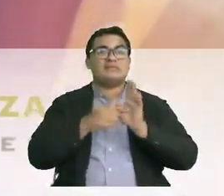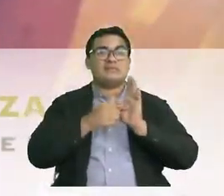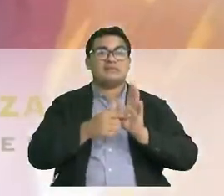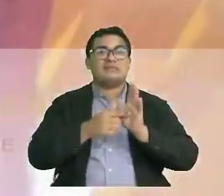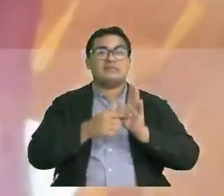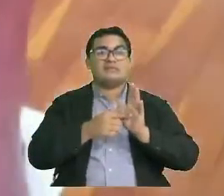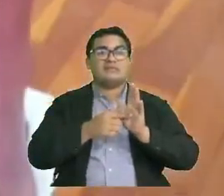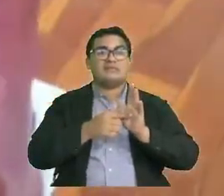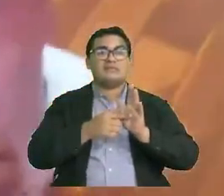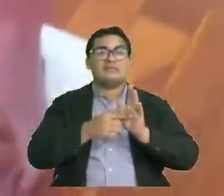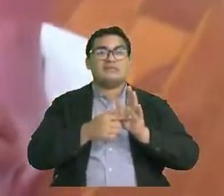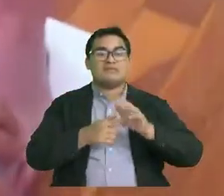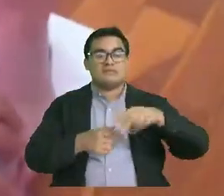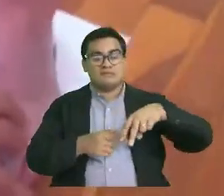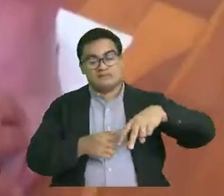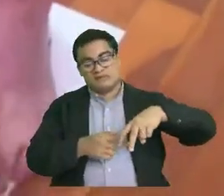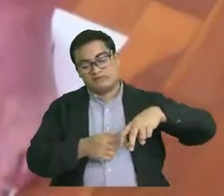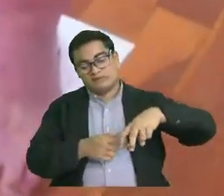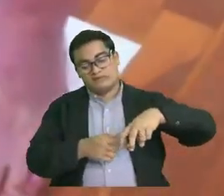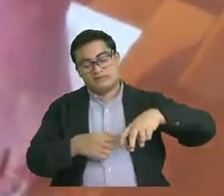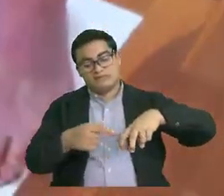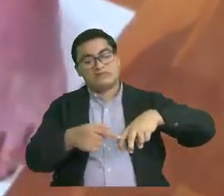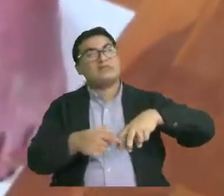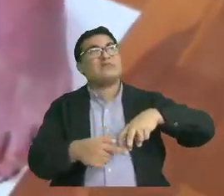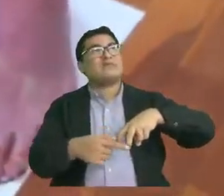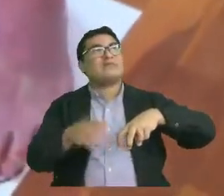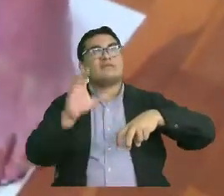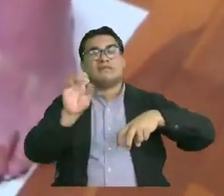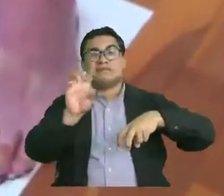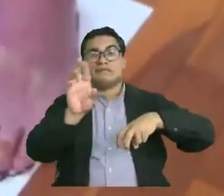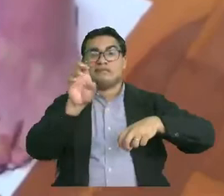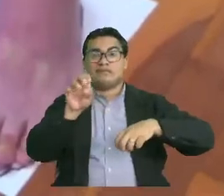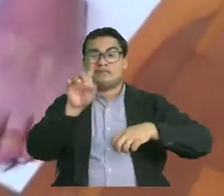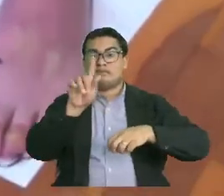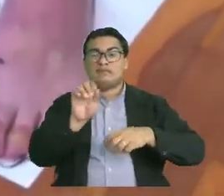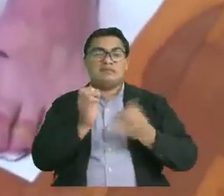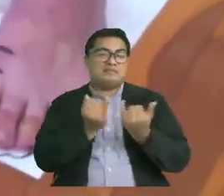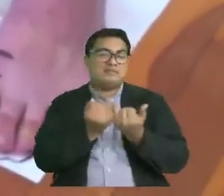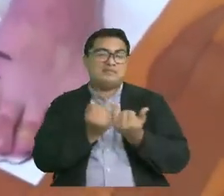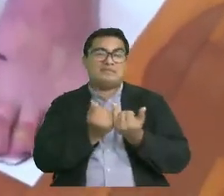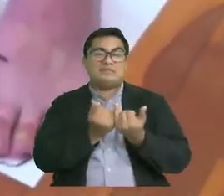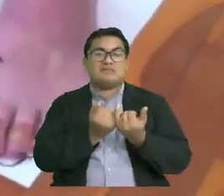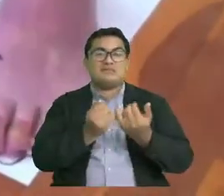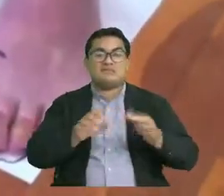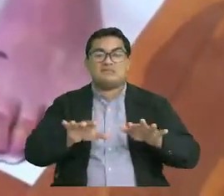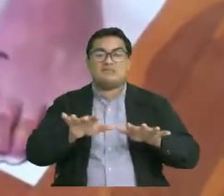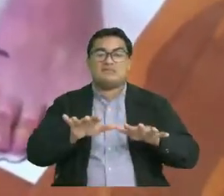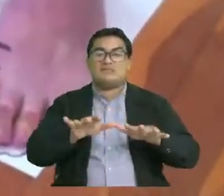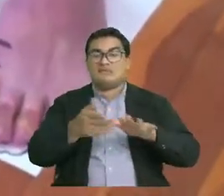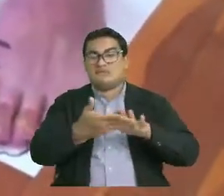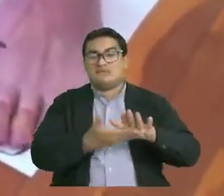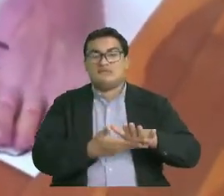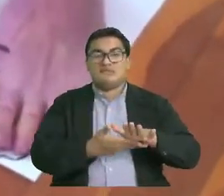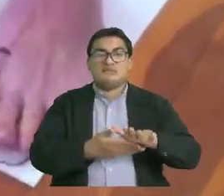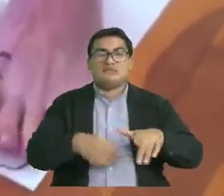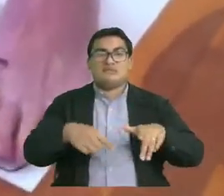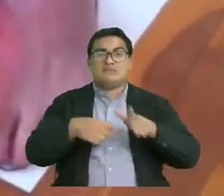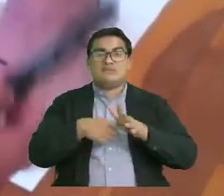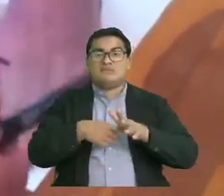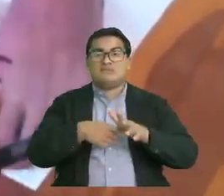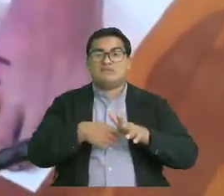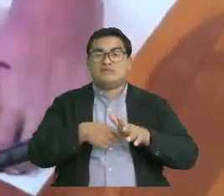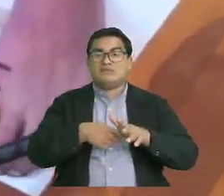que es cornetita, también tiene que ver eso con los pies planos, tiene que incidir. Sí. Un niño que nació con sus